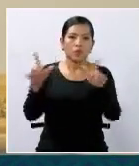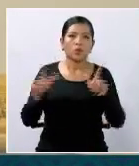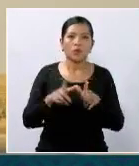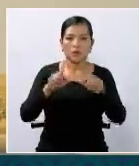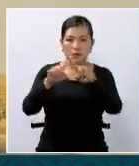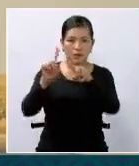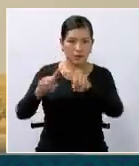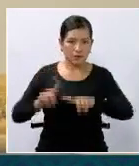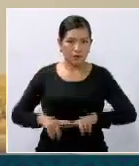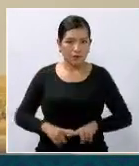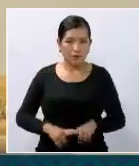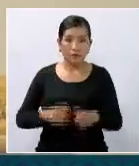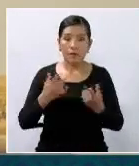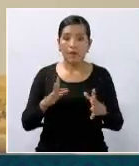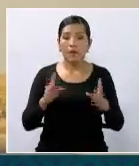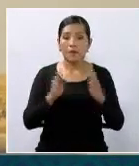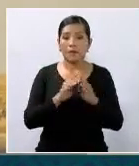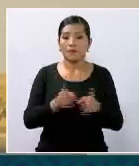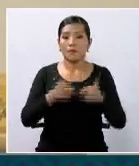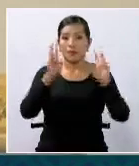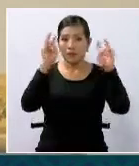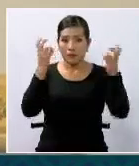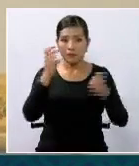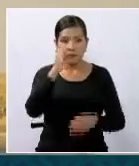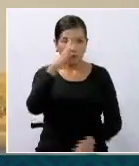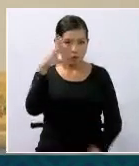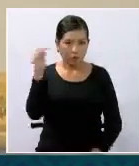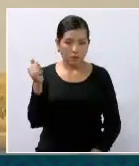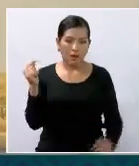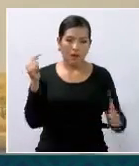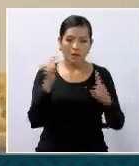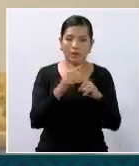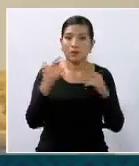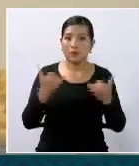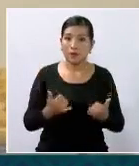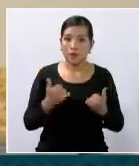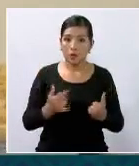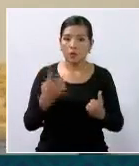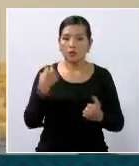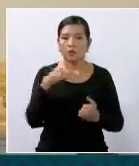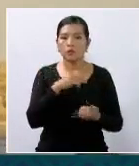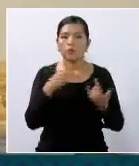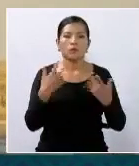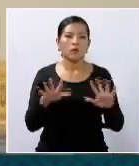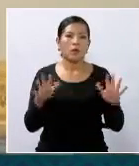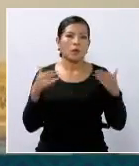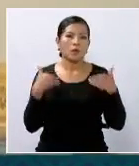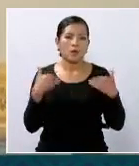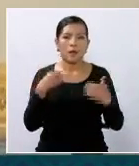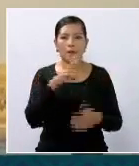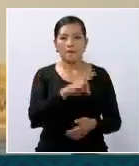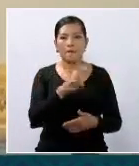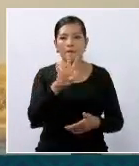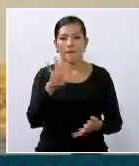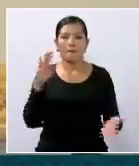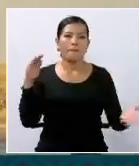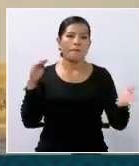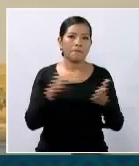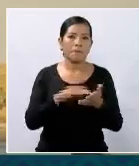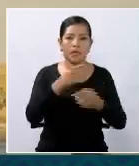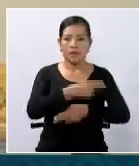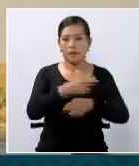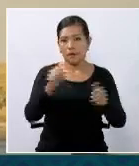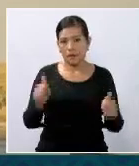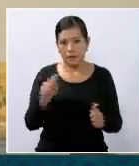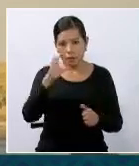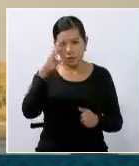zonas, ¿no? En el tema de Cochabamba, a la actualidad tenemos 24.000 hectáreas como Cochabamba,